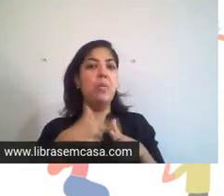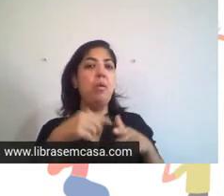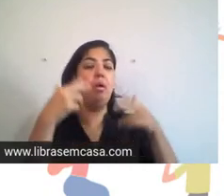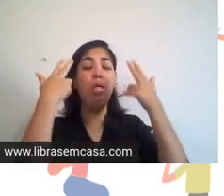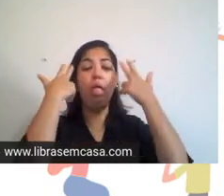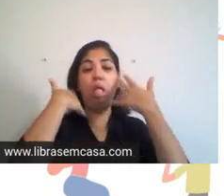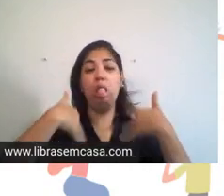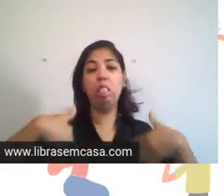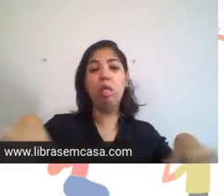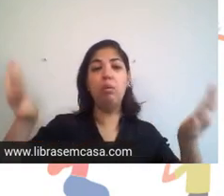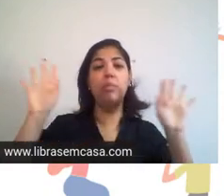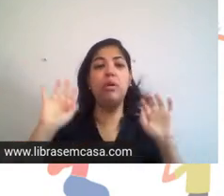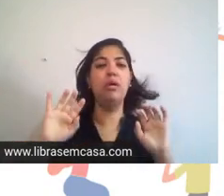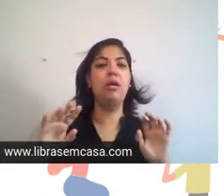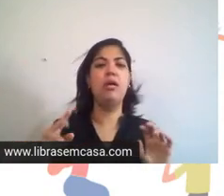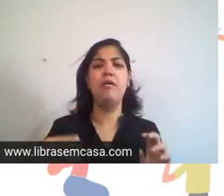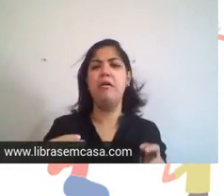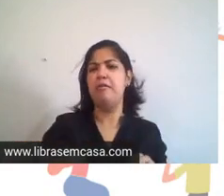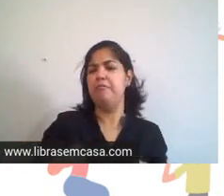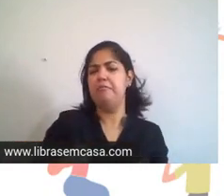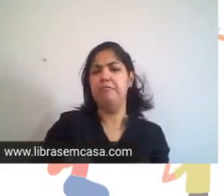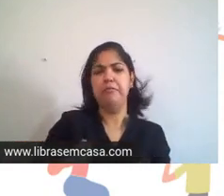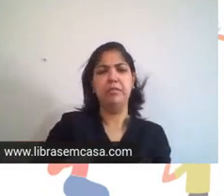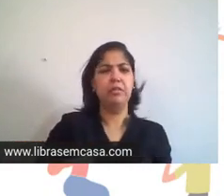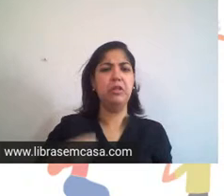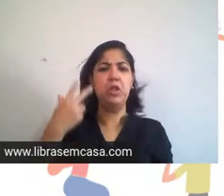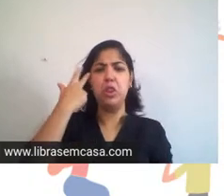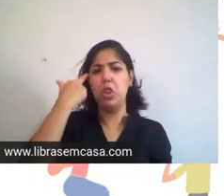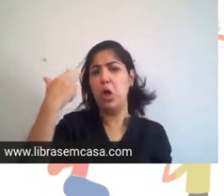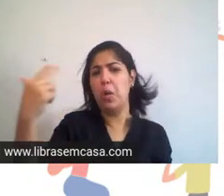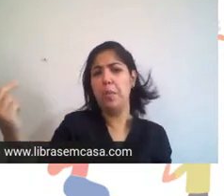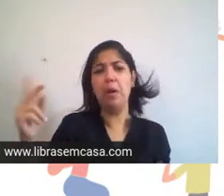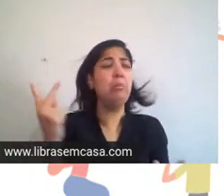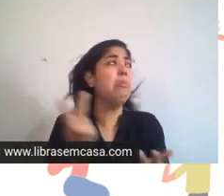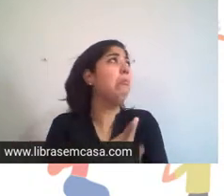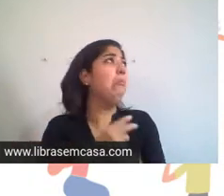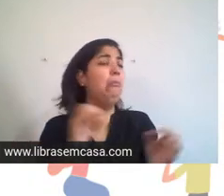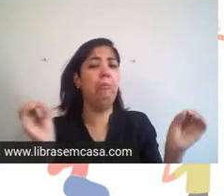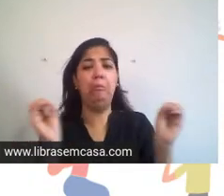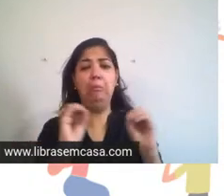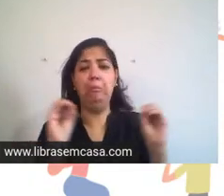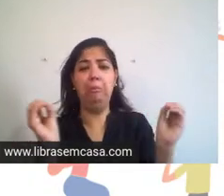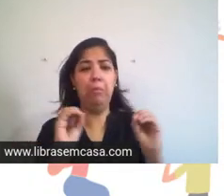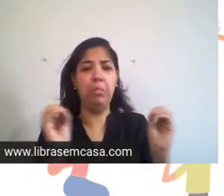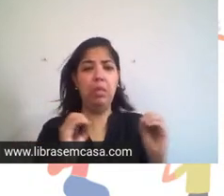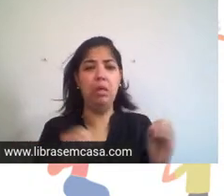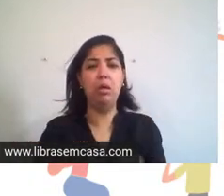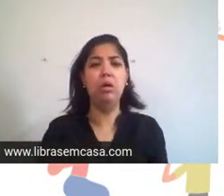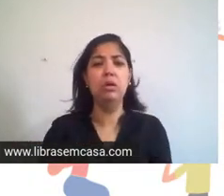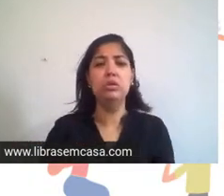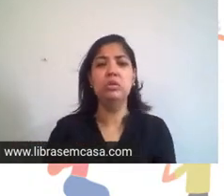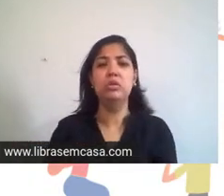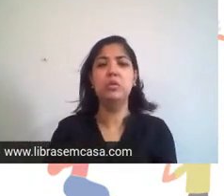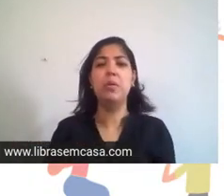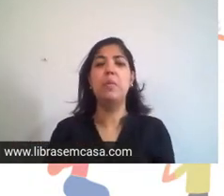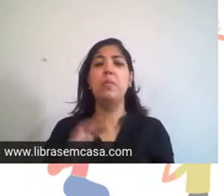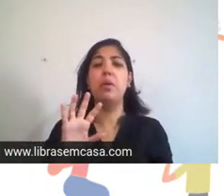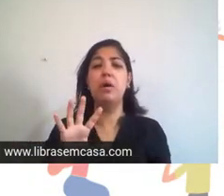hablando de volver a la normalidad, como si fuera normal tener los servicios de salud absolutamente